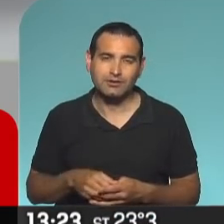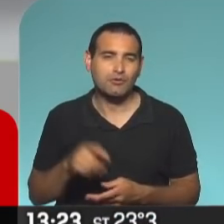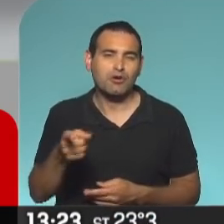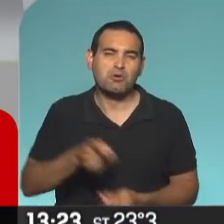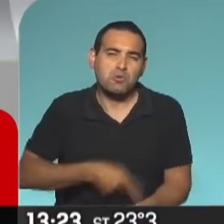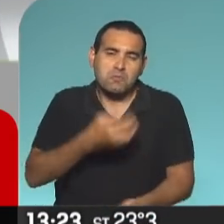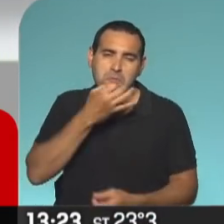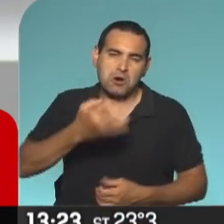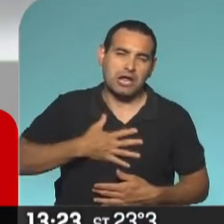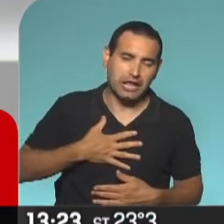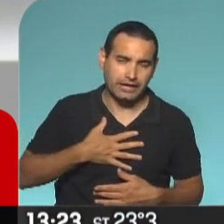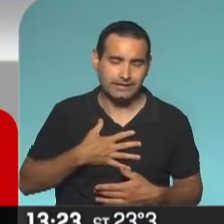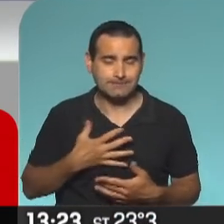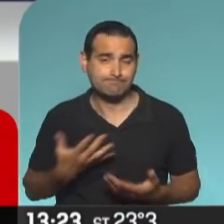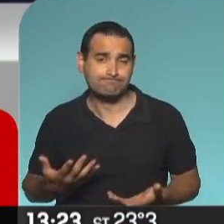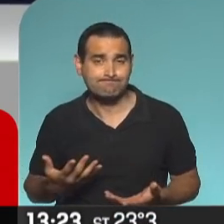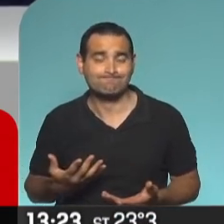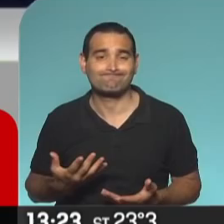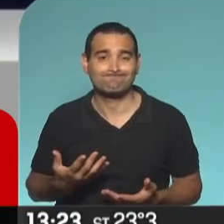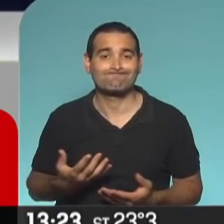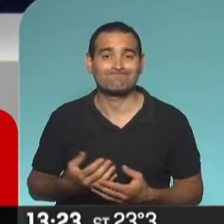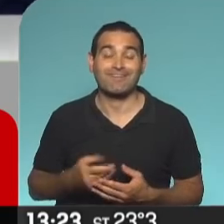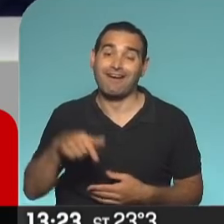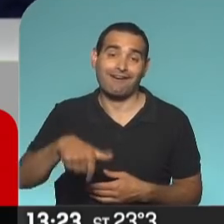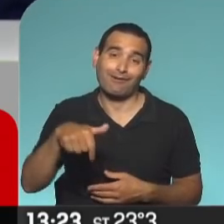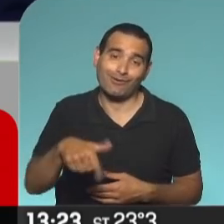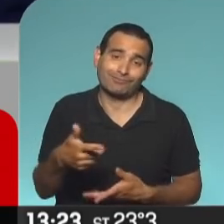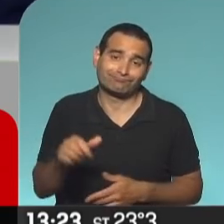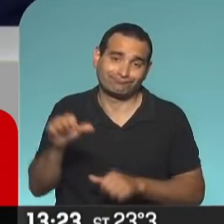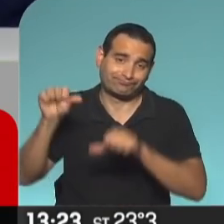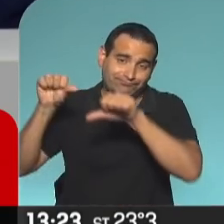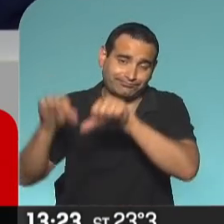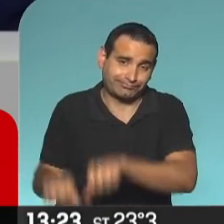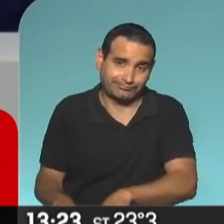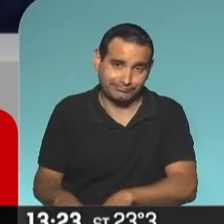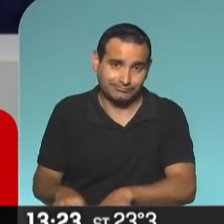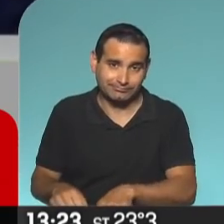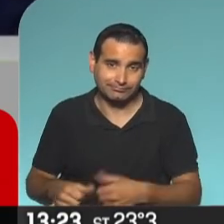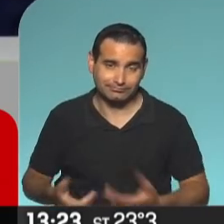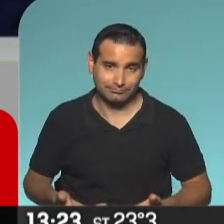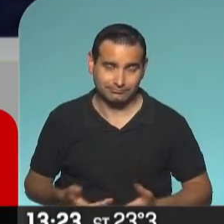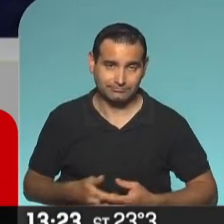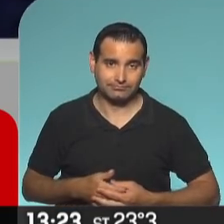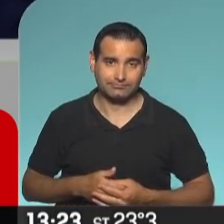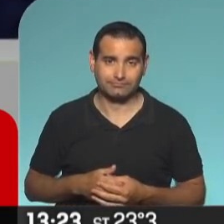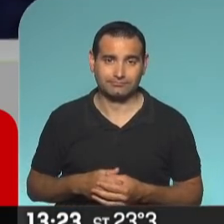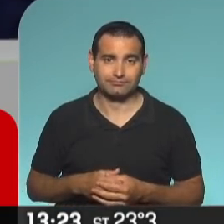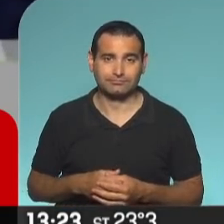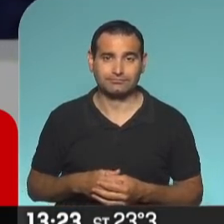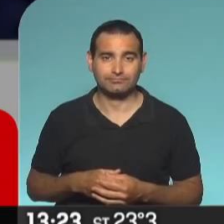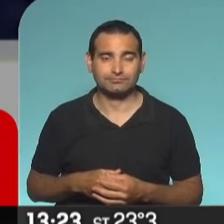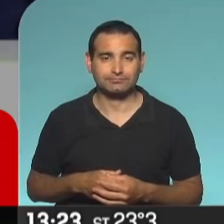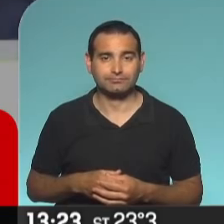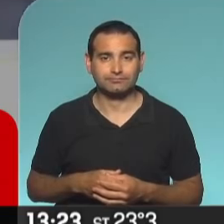lo que quería. Me parece que esto le jugó esta pasada final